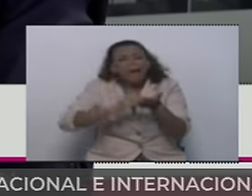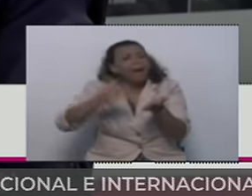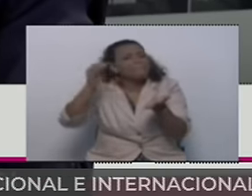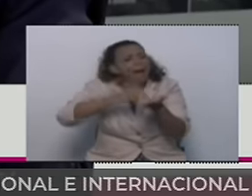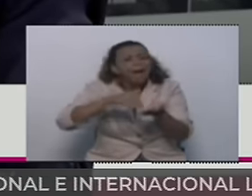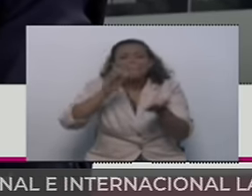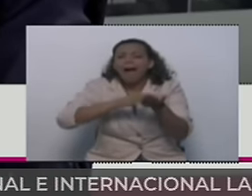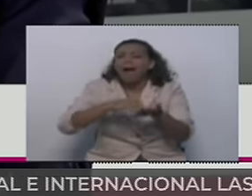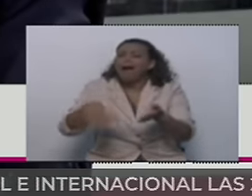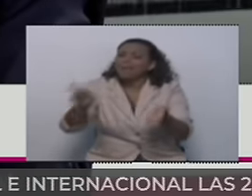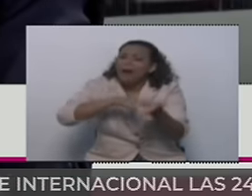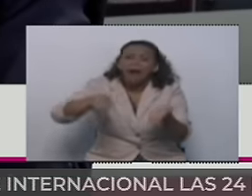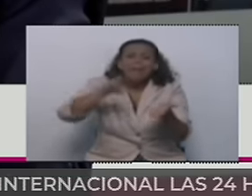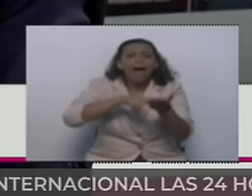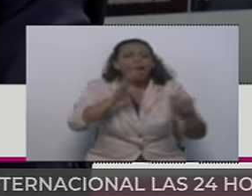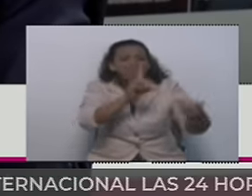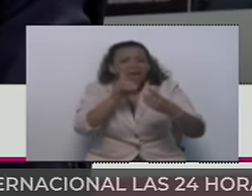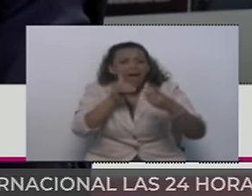a diálogo.